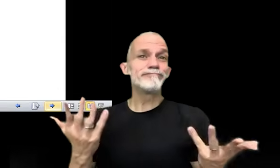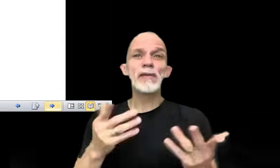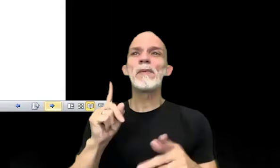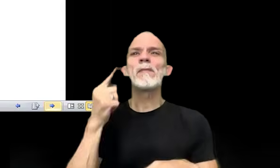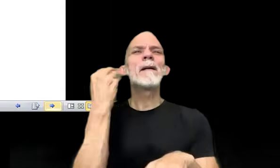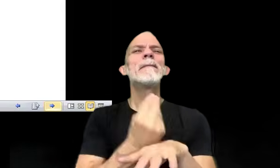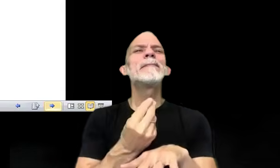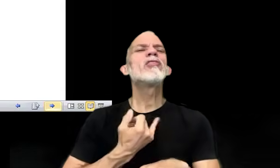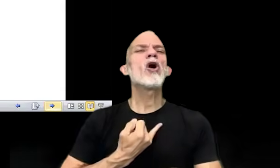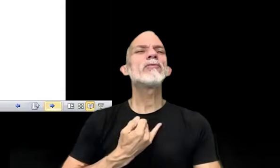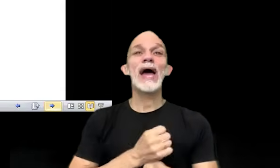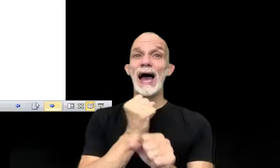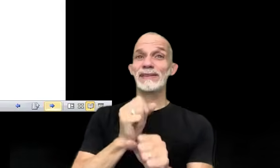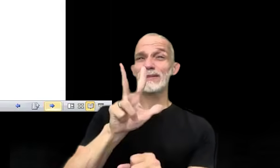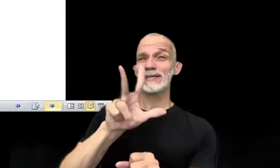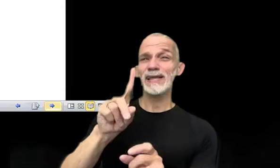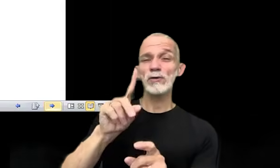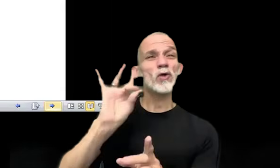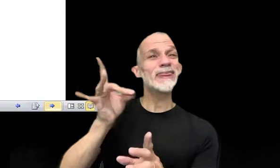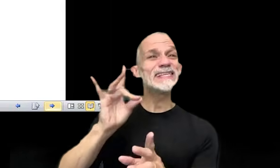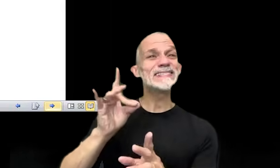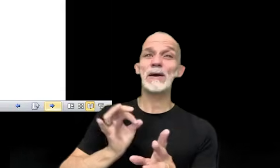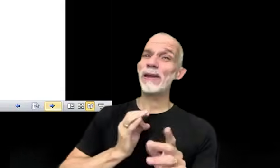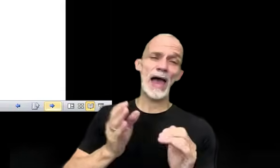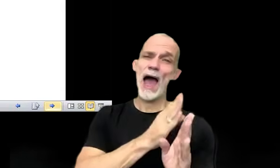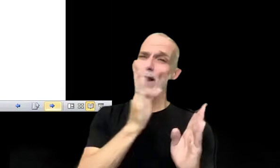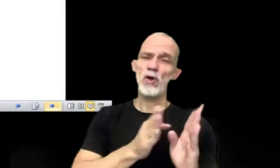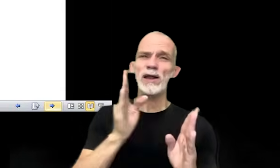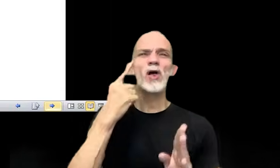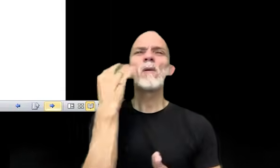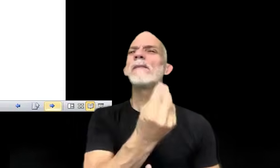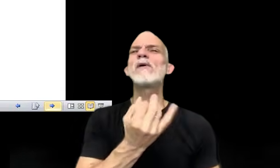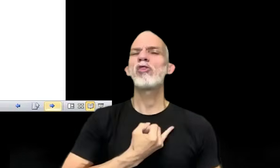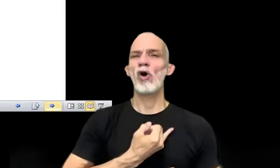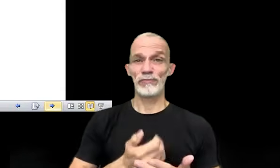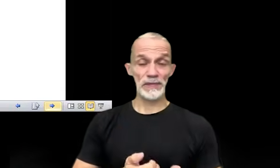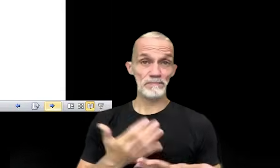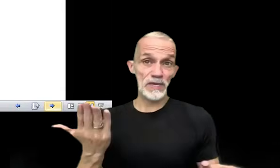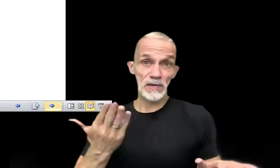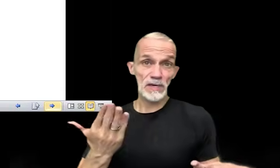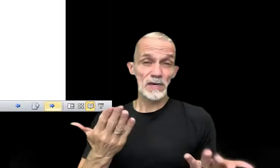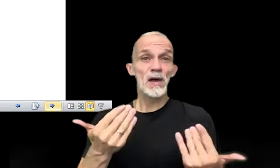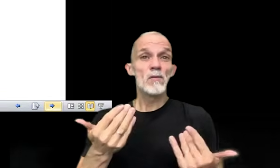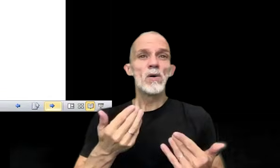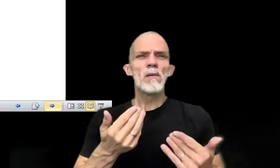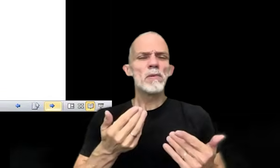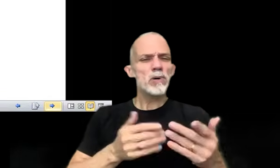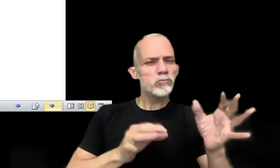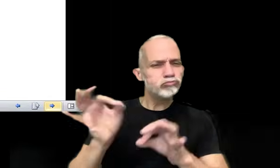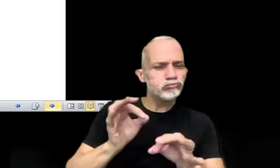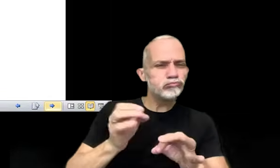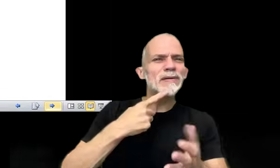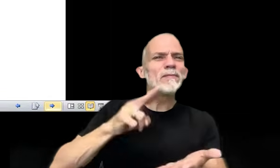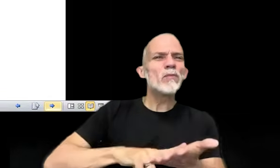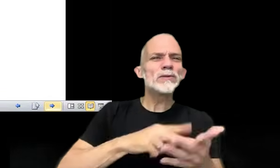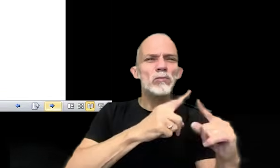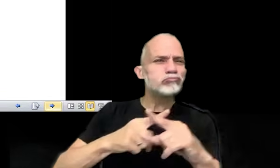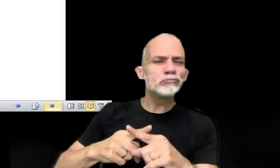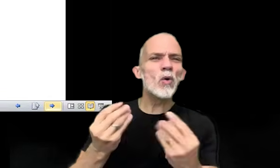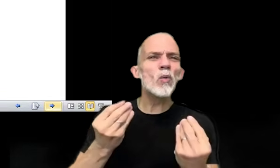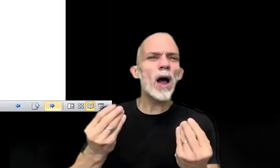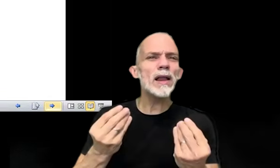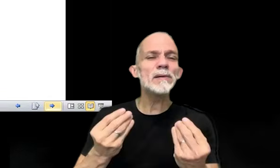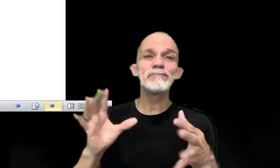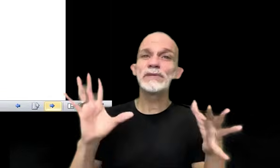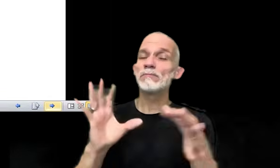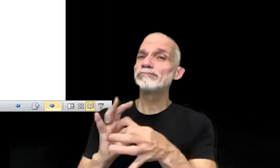de residencia al 31/12 de cada año. Y la capacidad contributiva está medida para este tributo